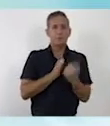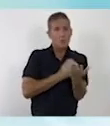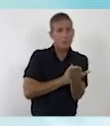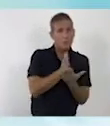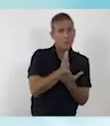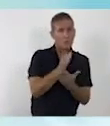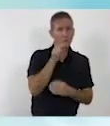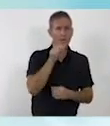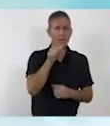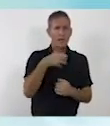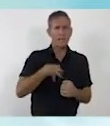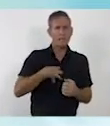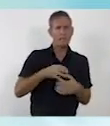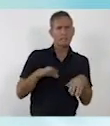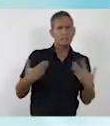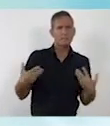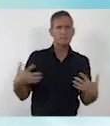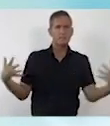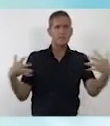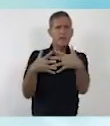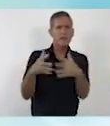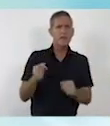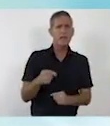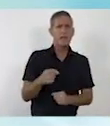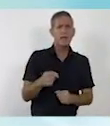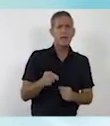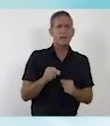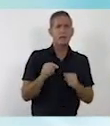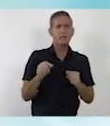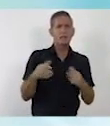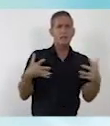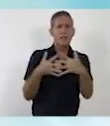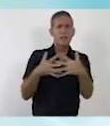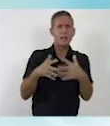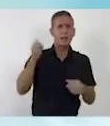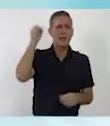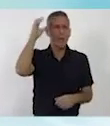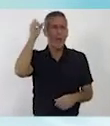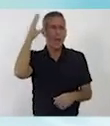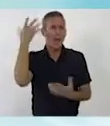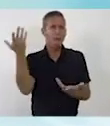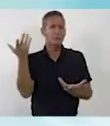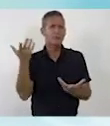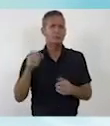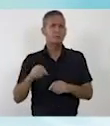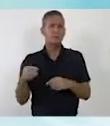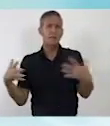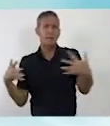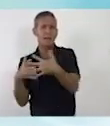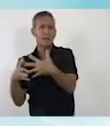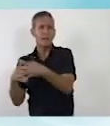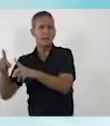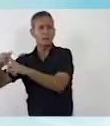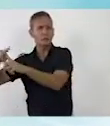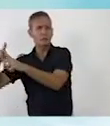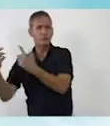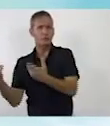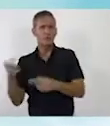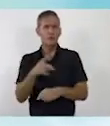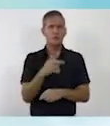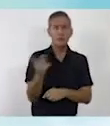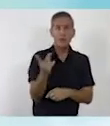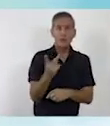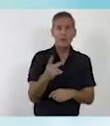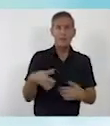y vamos a tener una relación entre lo que es la relación experimental, y valga la redundancia, y la relación teórica. Y